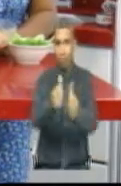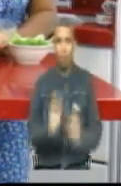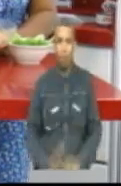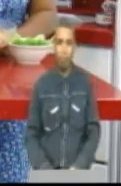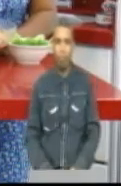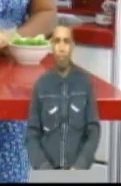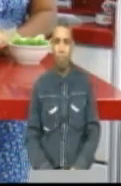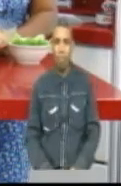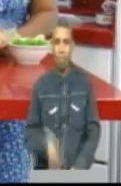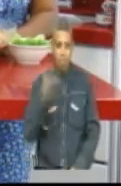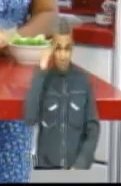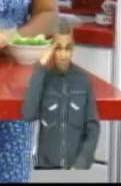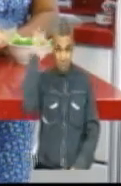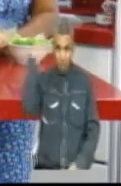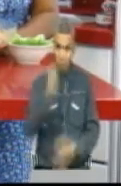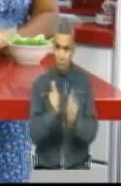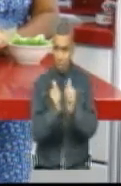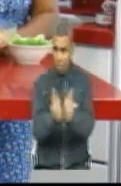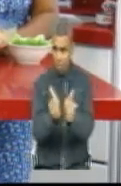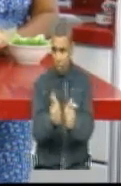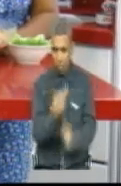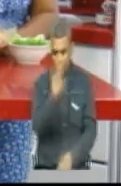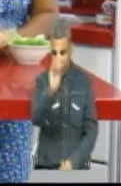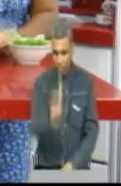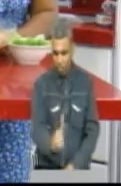de nuestro juego